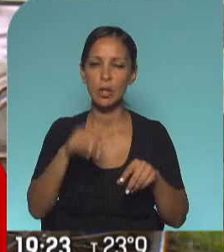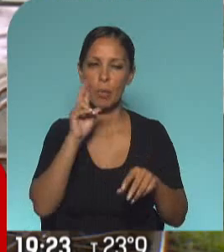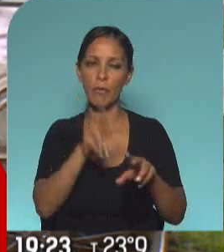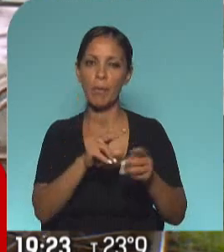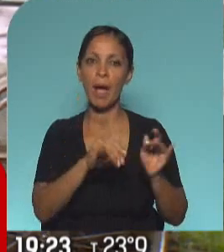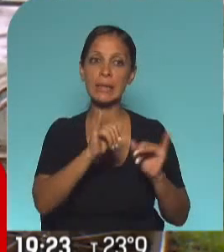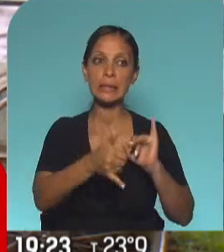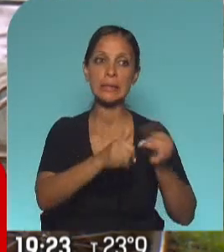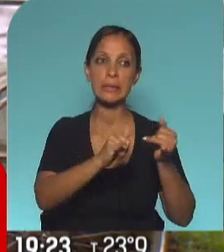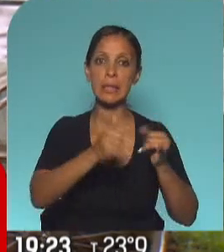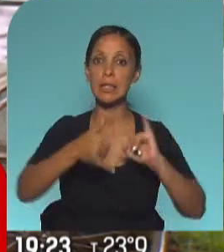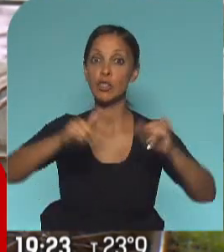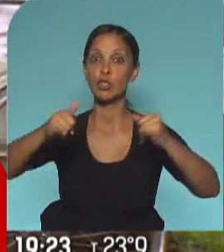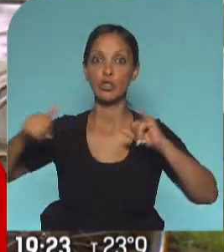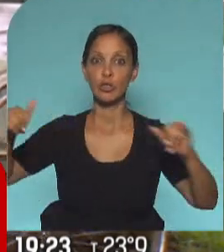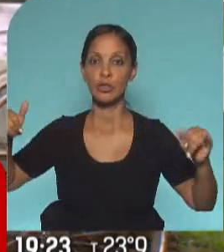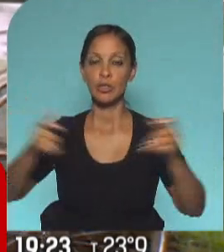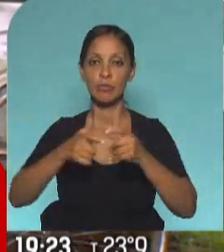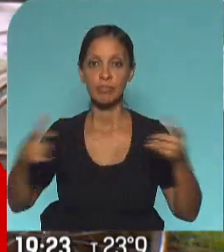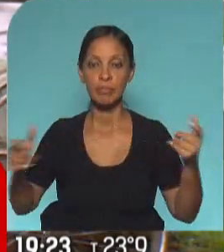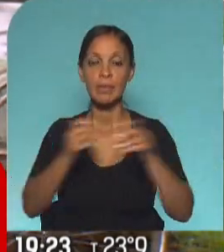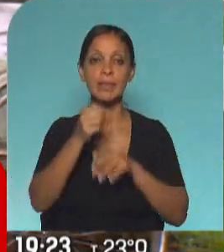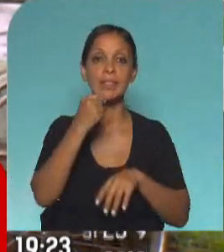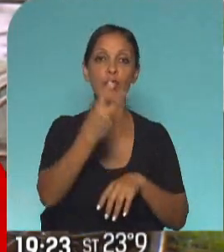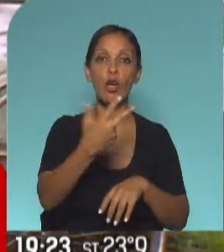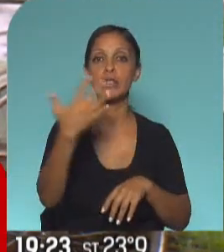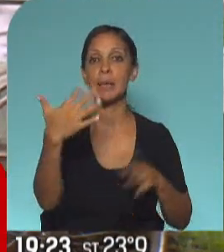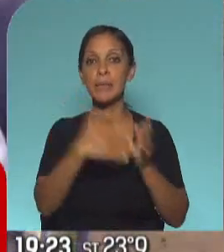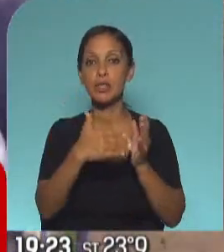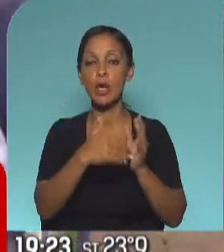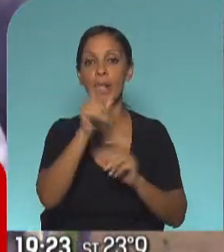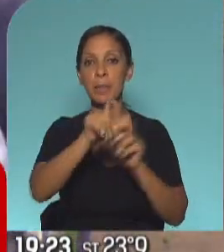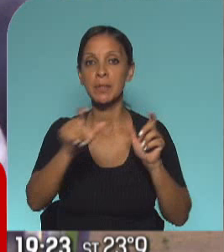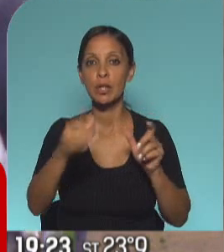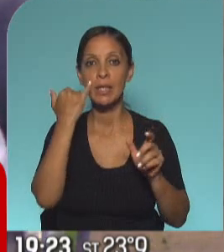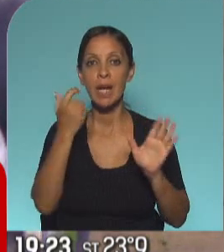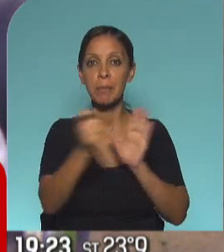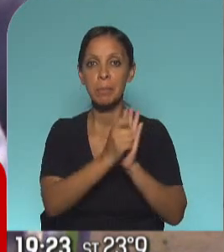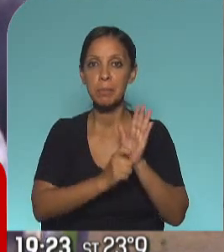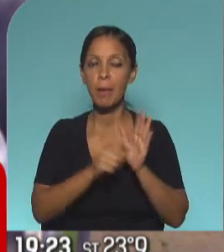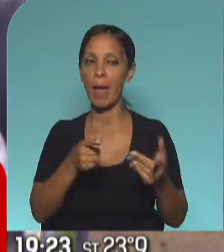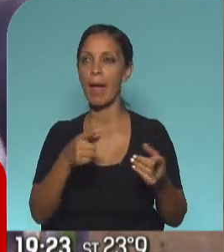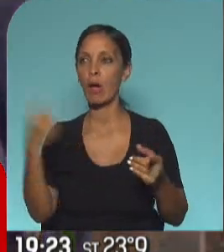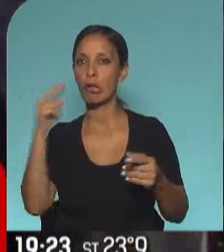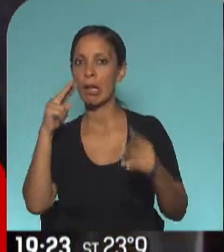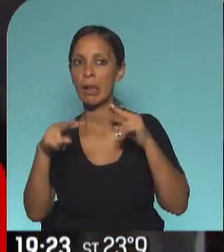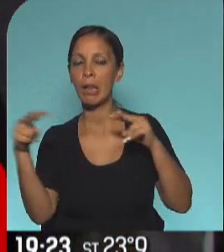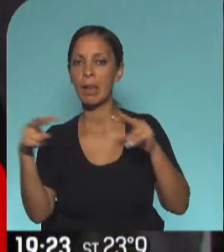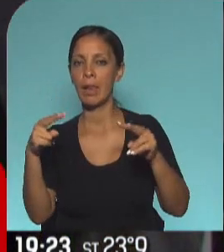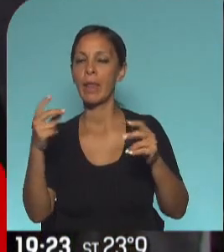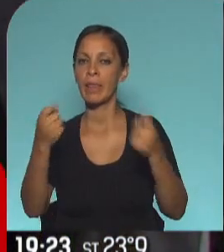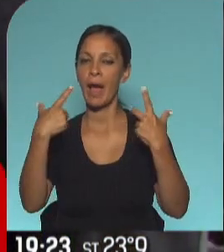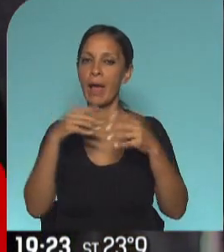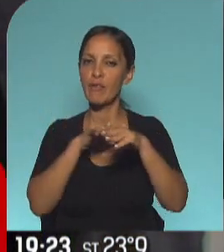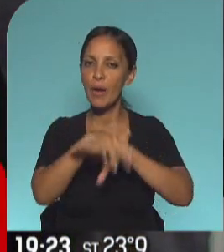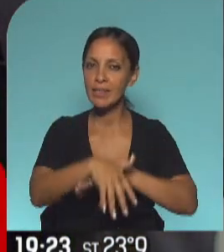contagio, porque en la medida que 2, 3 millones de bonaerenses estén anotados, obviamente esto impacta sobre el resto, porque todo el